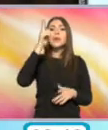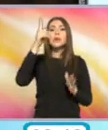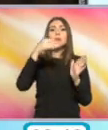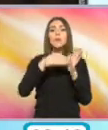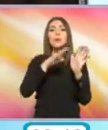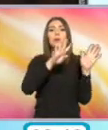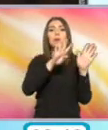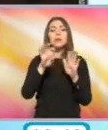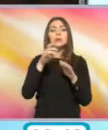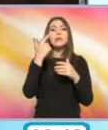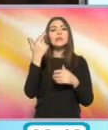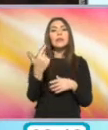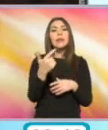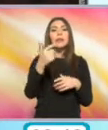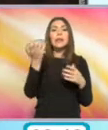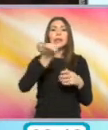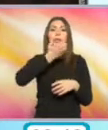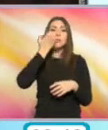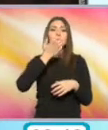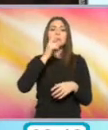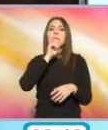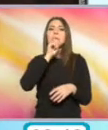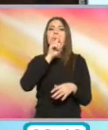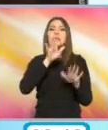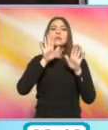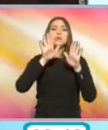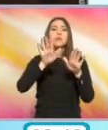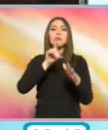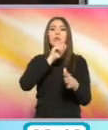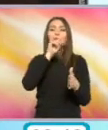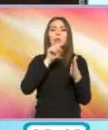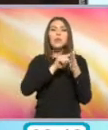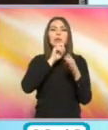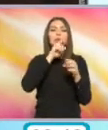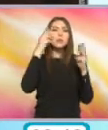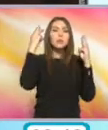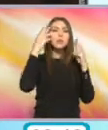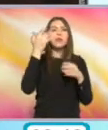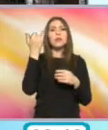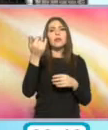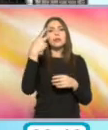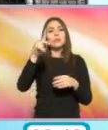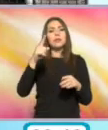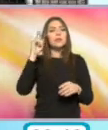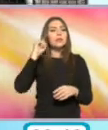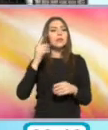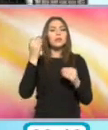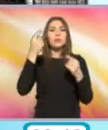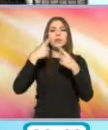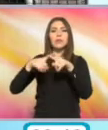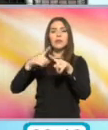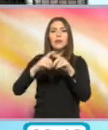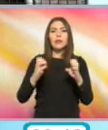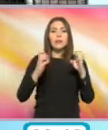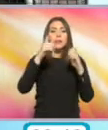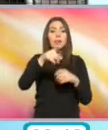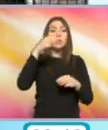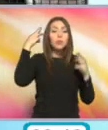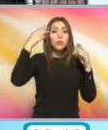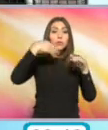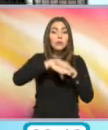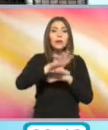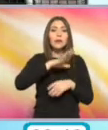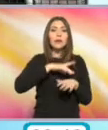muchísimo del siglo XVII en Zacatecas, muchas, ahora sí que edificios, y cuenta con 27 salas en donde se exhibe pues